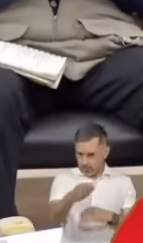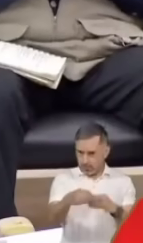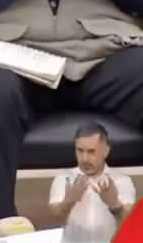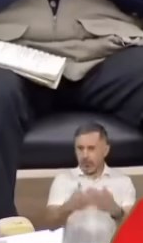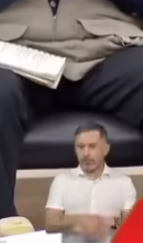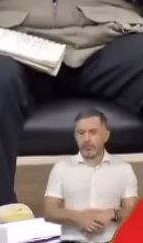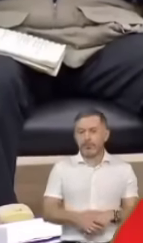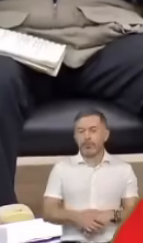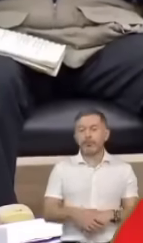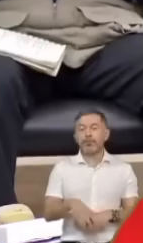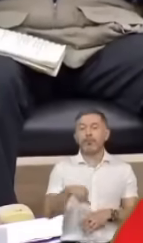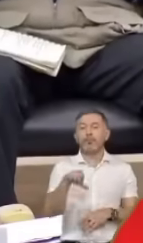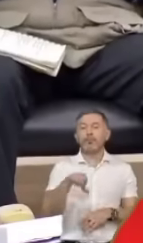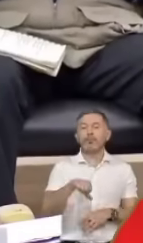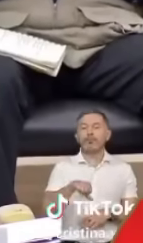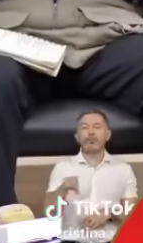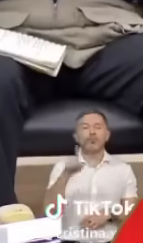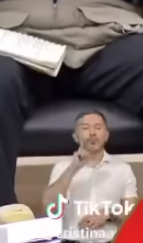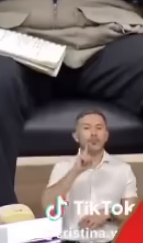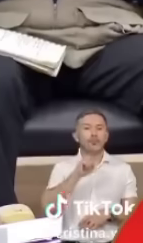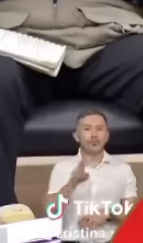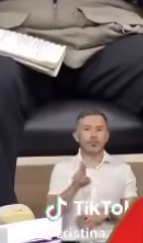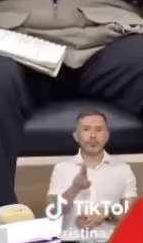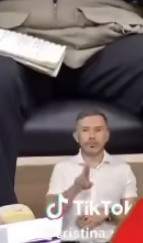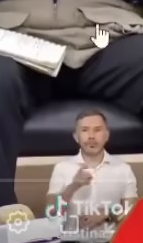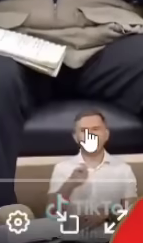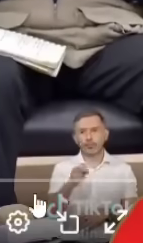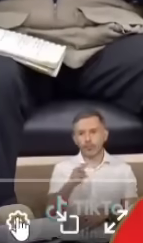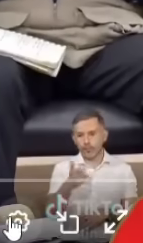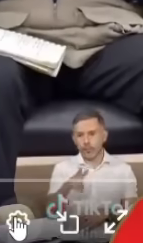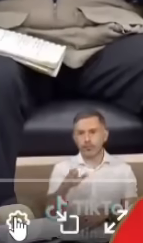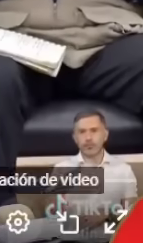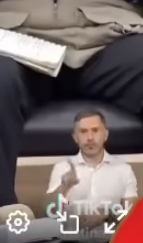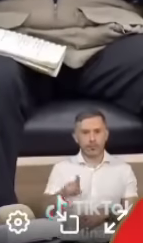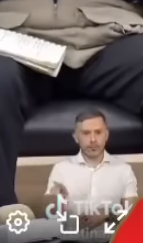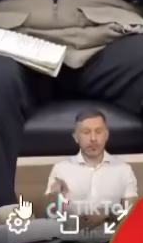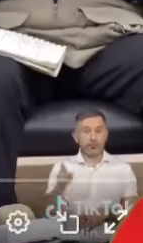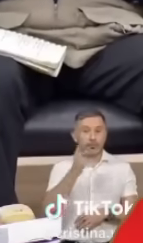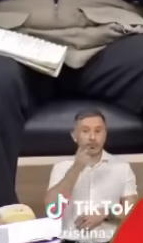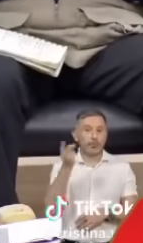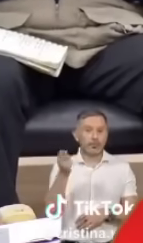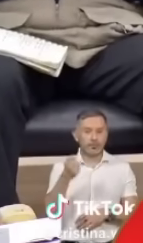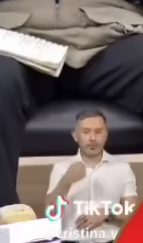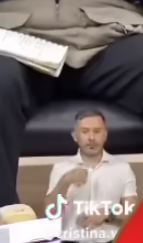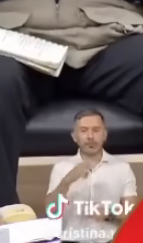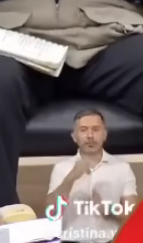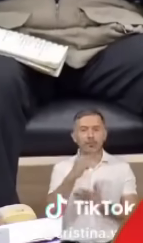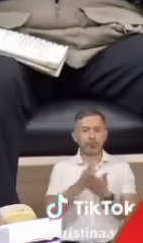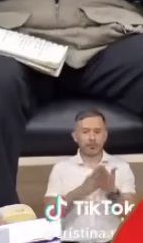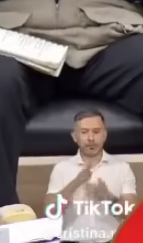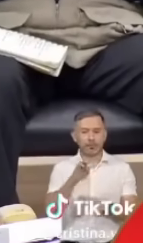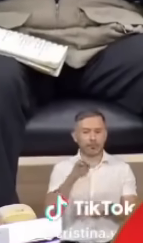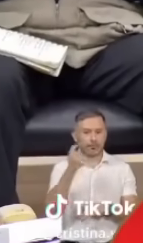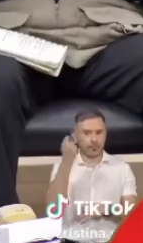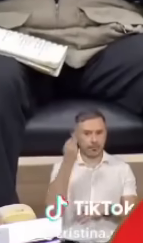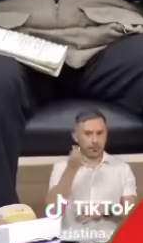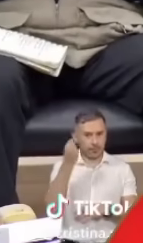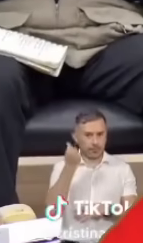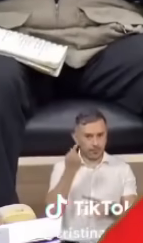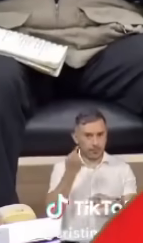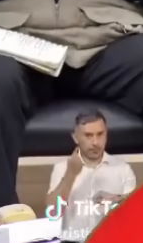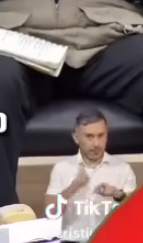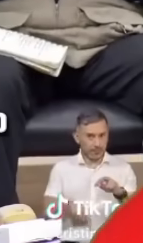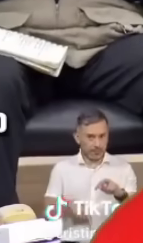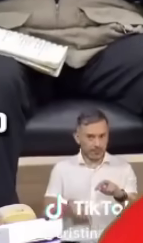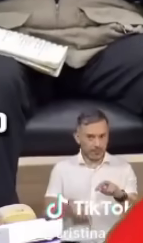día de hoy bertail Gálvez Ruiz que primero dijo que no iba que iba a quitar los programas sociales luego